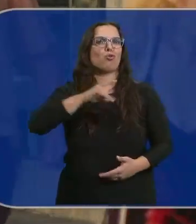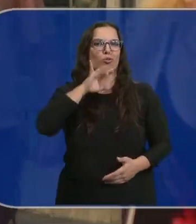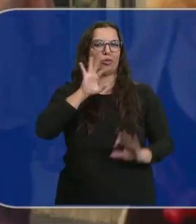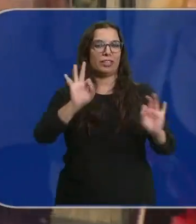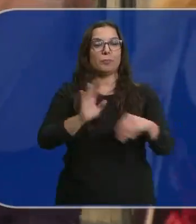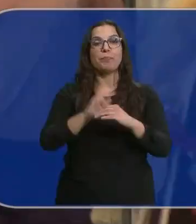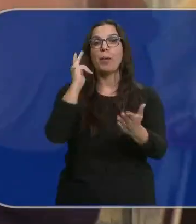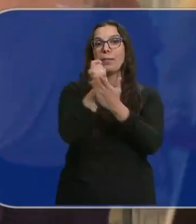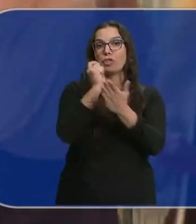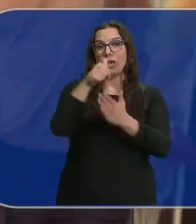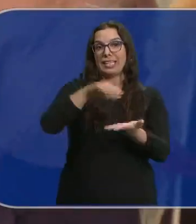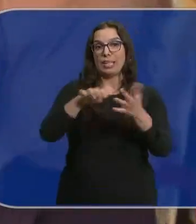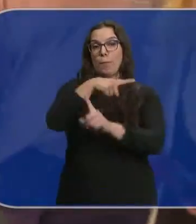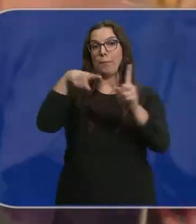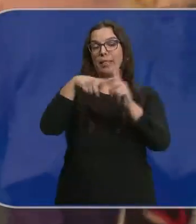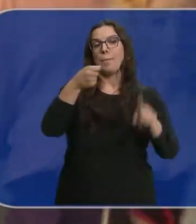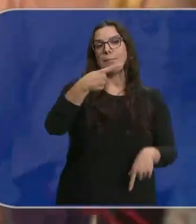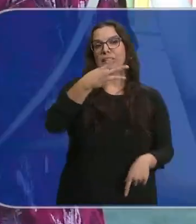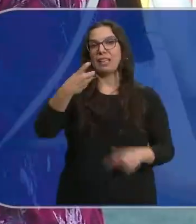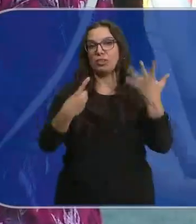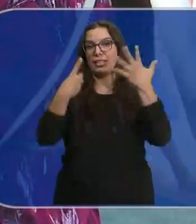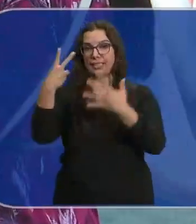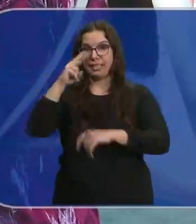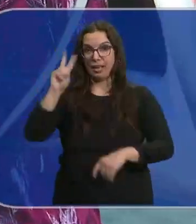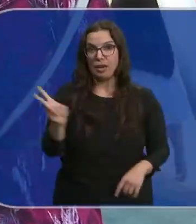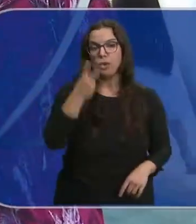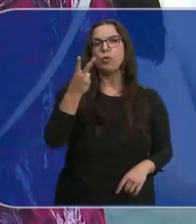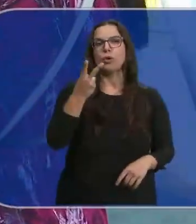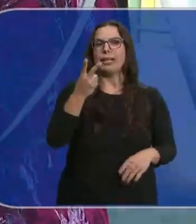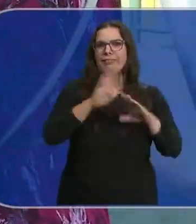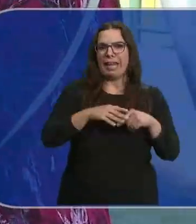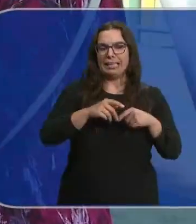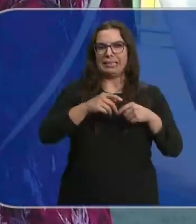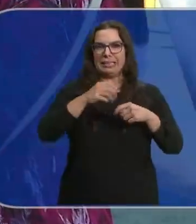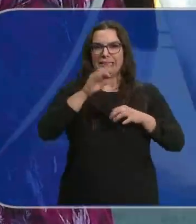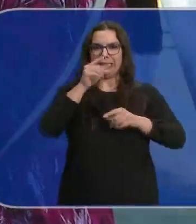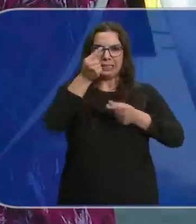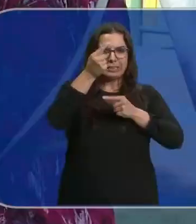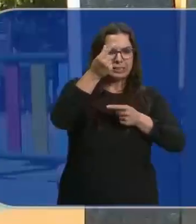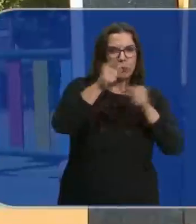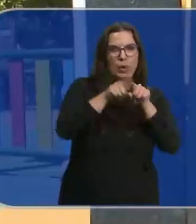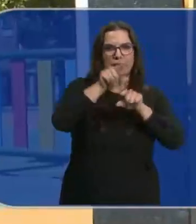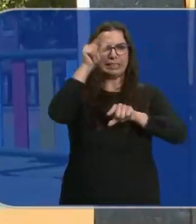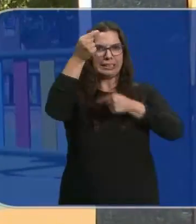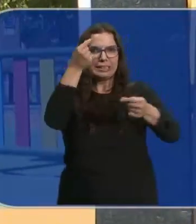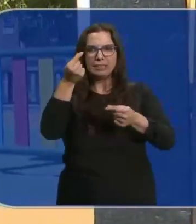Las pensiones, la media en Castilla y León está en 1.367 euros, se estiran y se reducen los gastos en ocio,